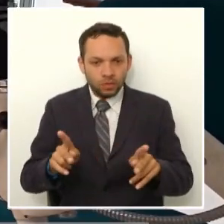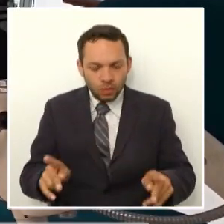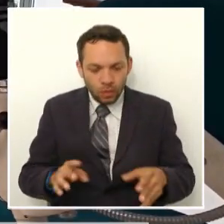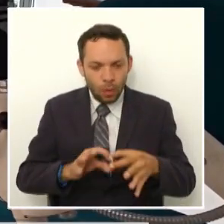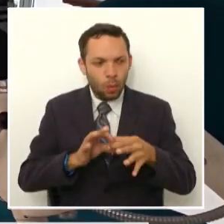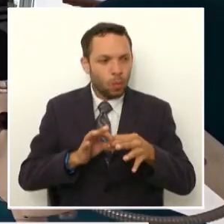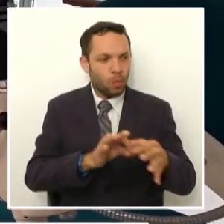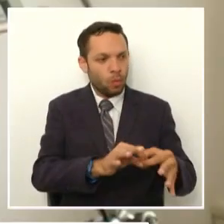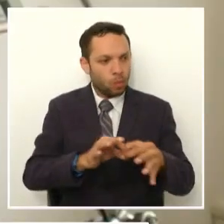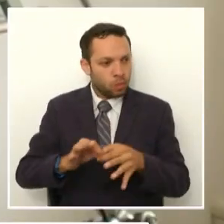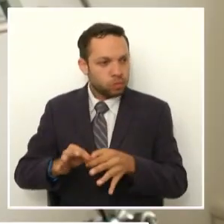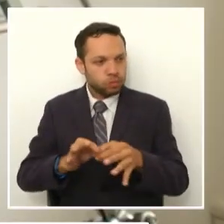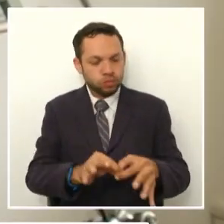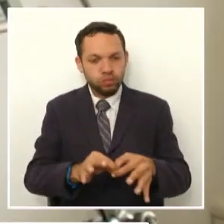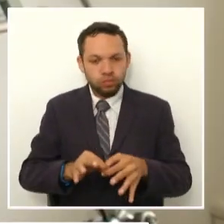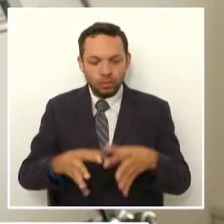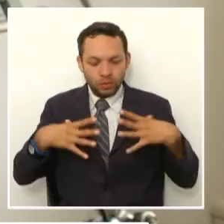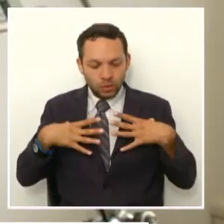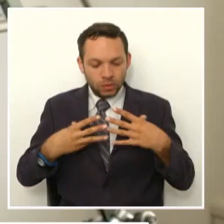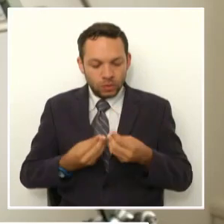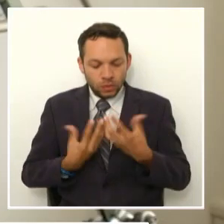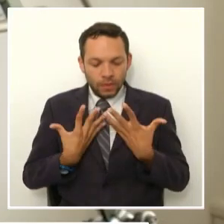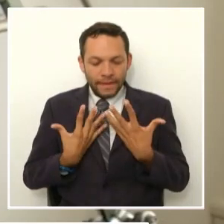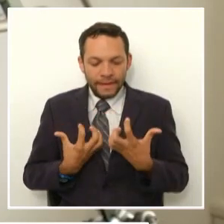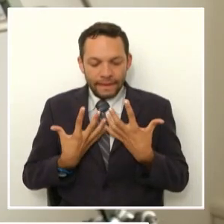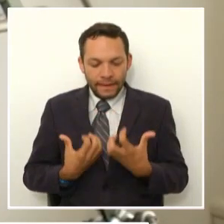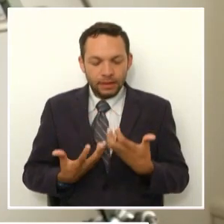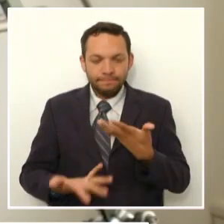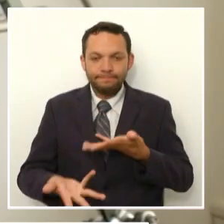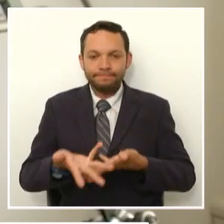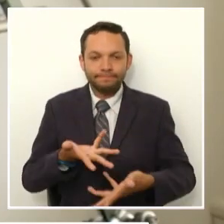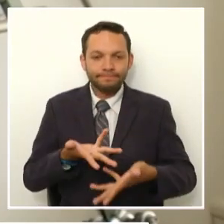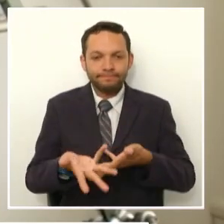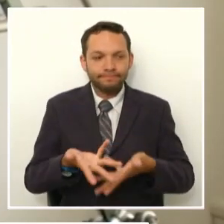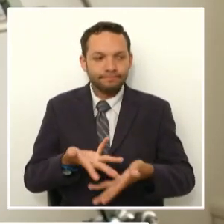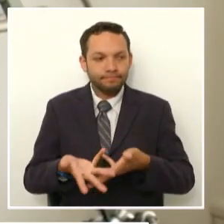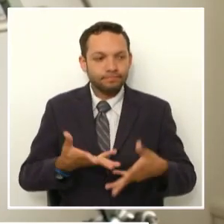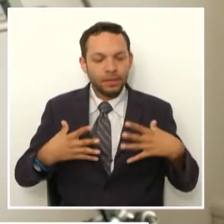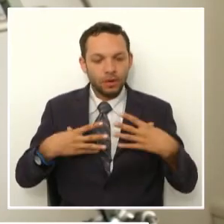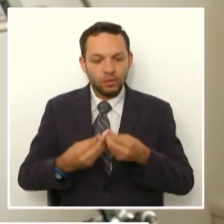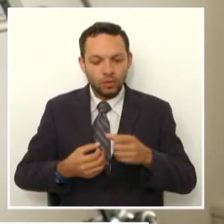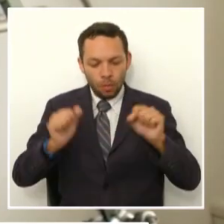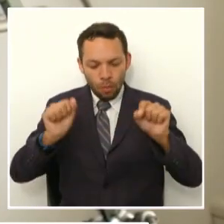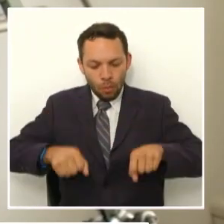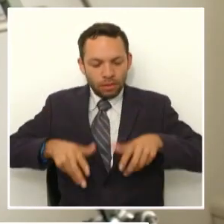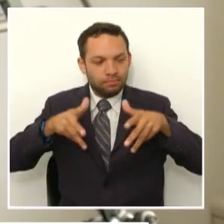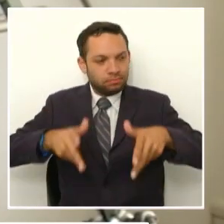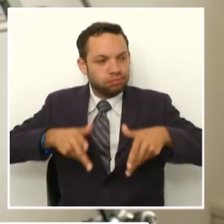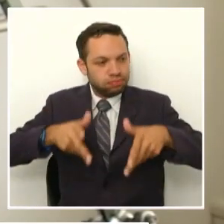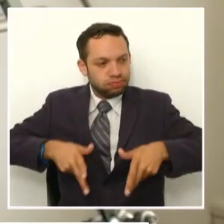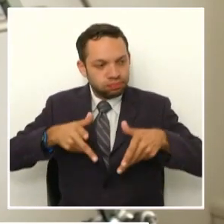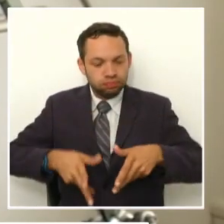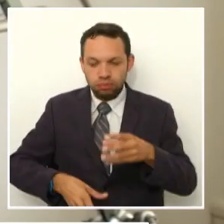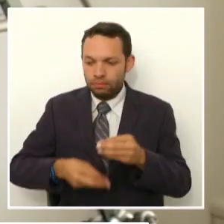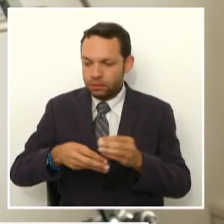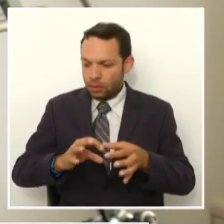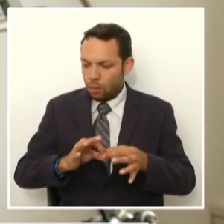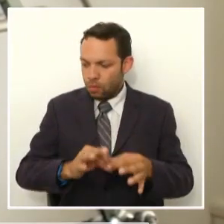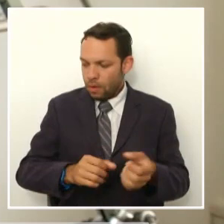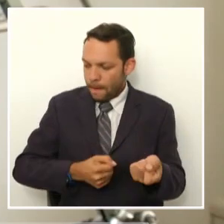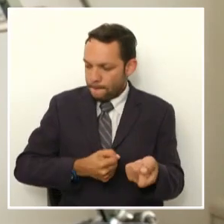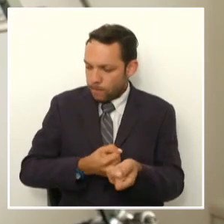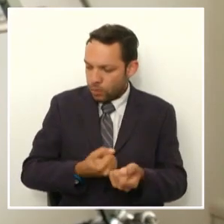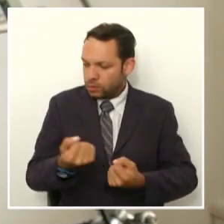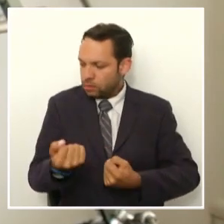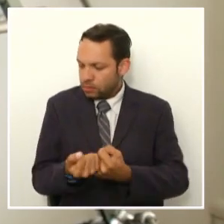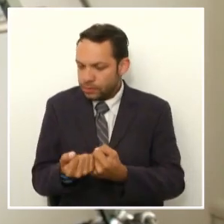médicos que queremos a través de este espacio hacer un proceso educativo, un proceso de acompañamiento para que ustedes